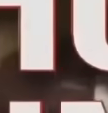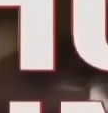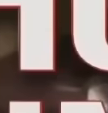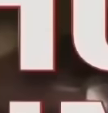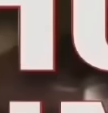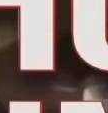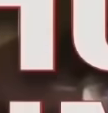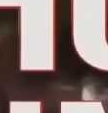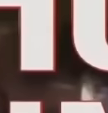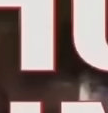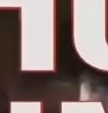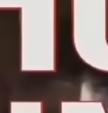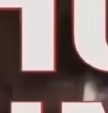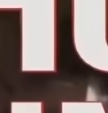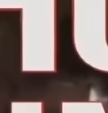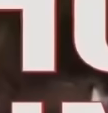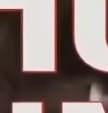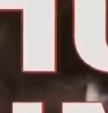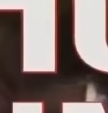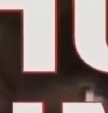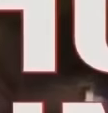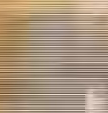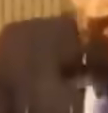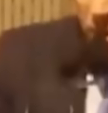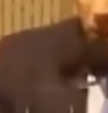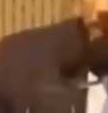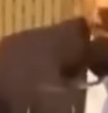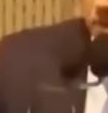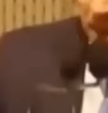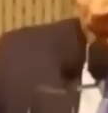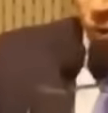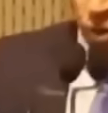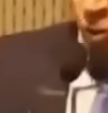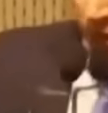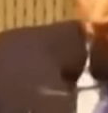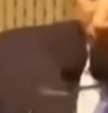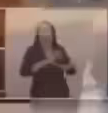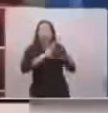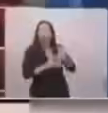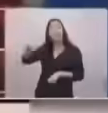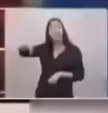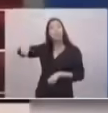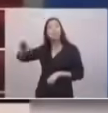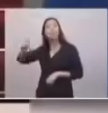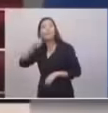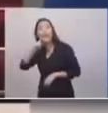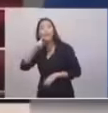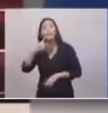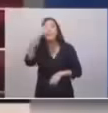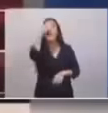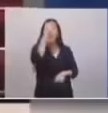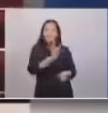17 horas comunicado de caputo la conferencia sí de caputo está grabando la conferencia le está dando los últimos